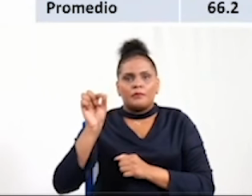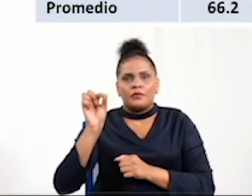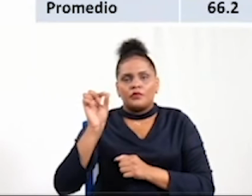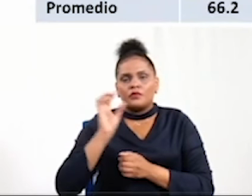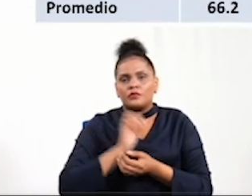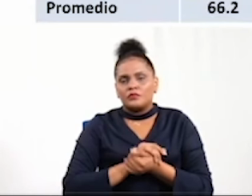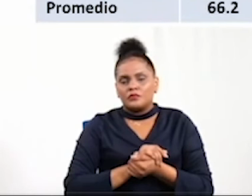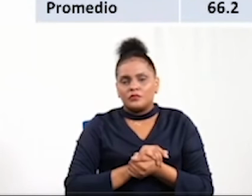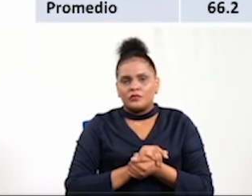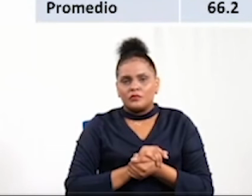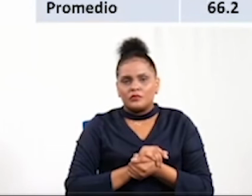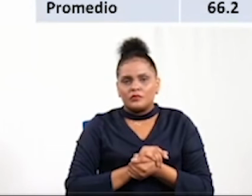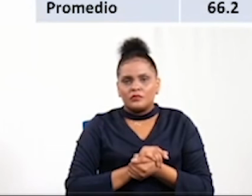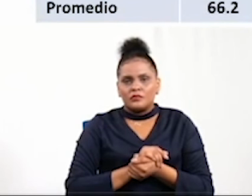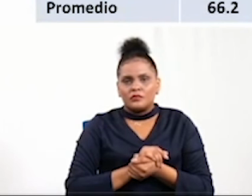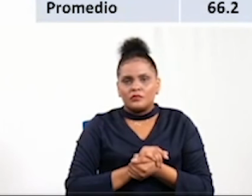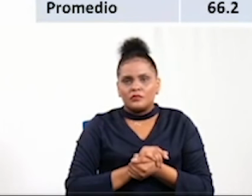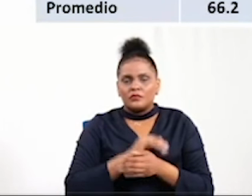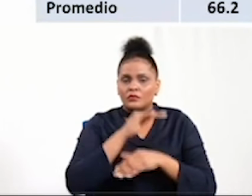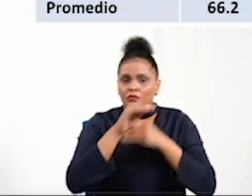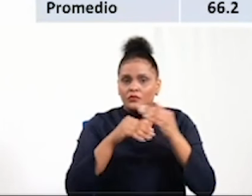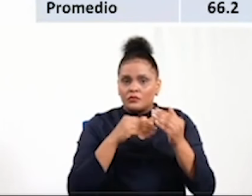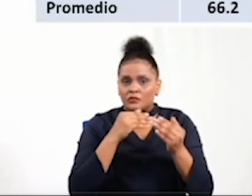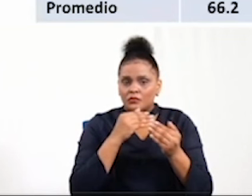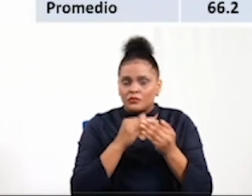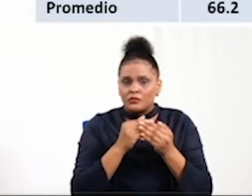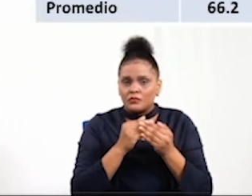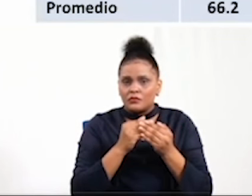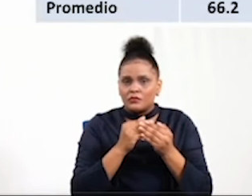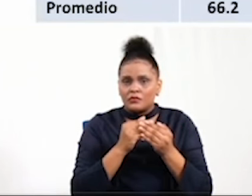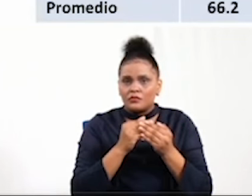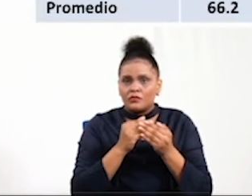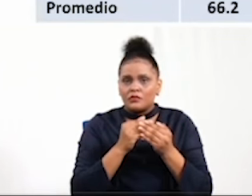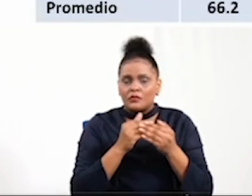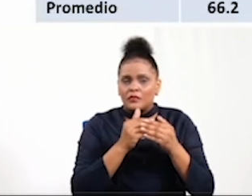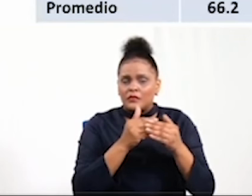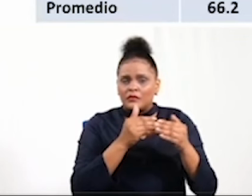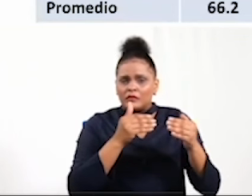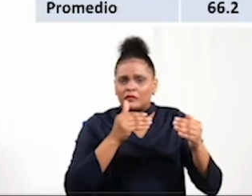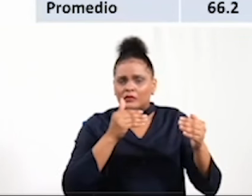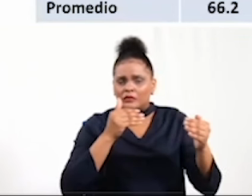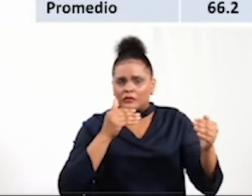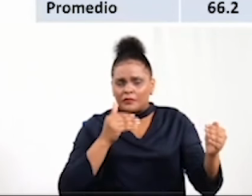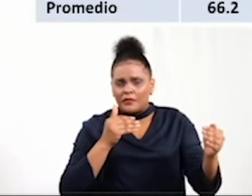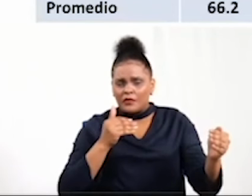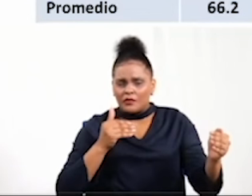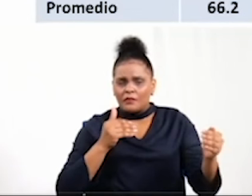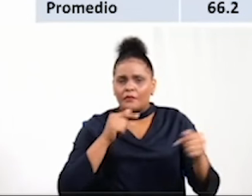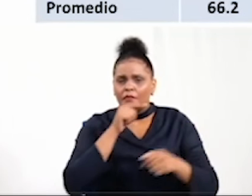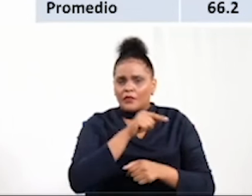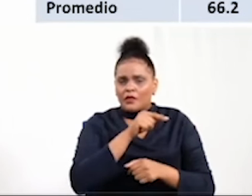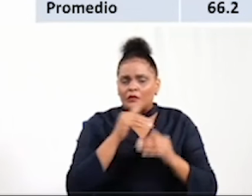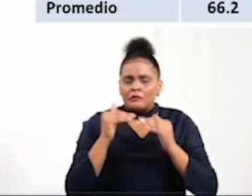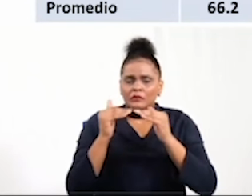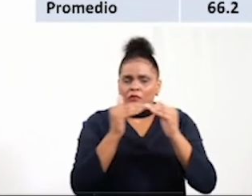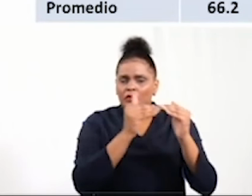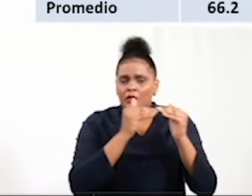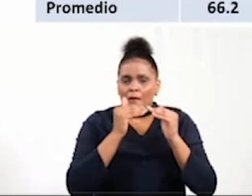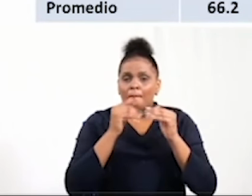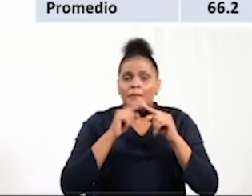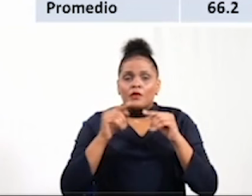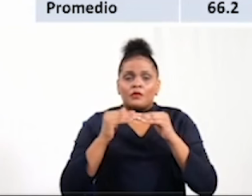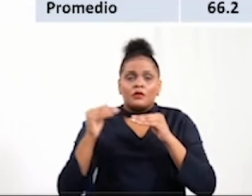mirarlo en función de las distancias no quienes están más cerca o más lejos de lograr un escenario de paridad a